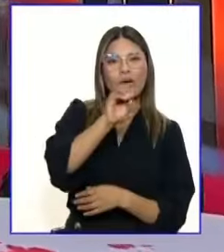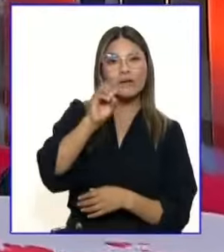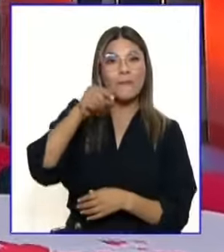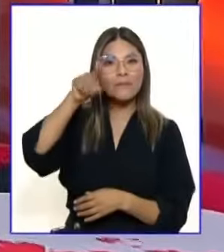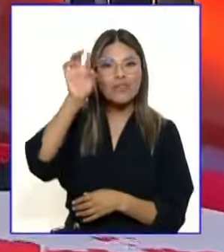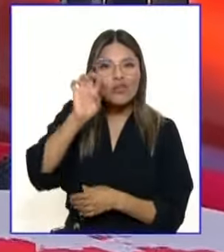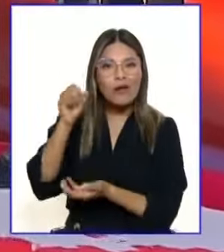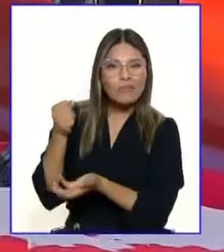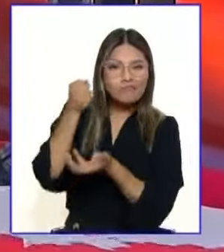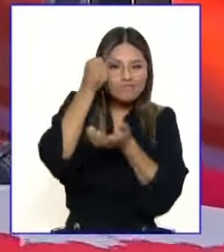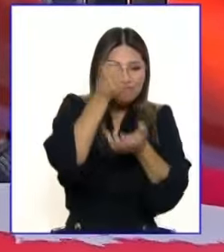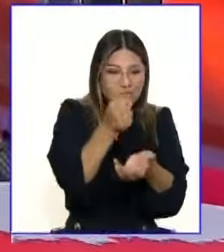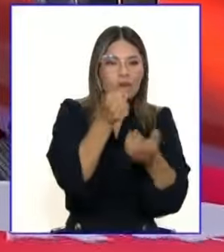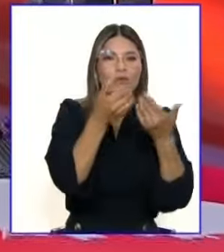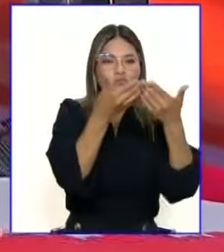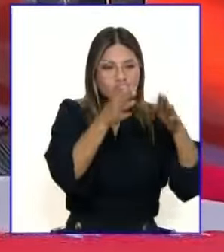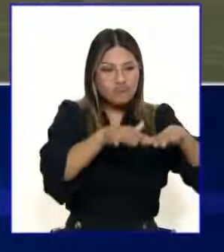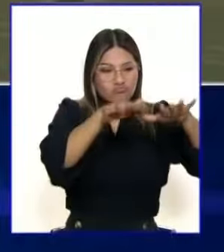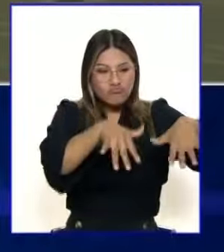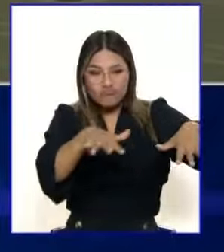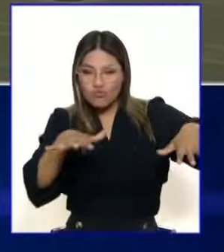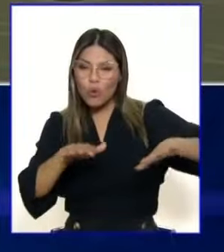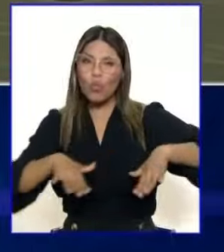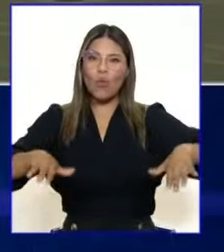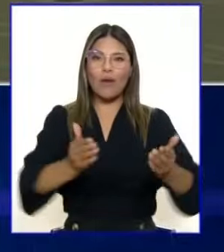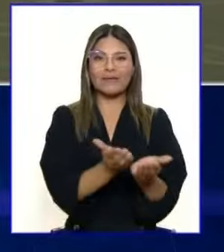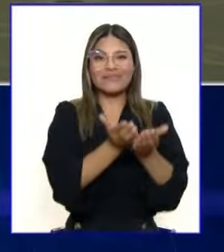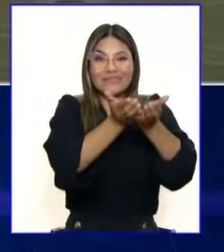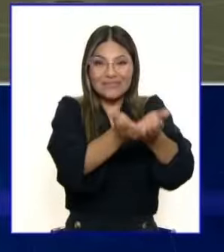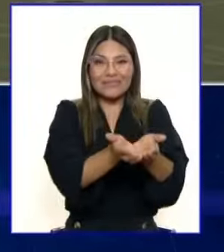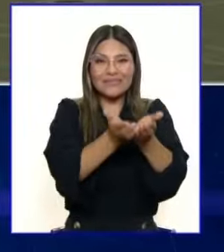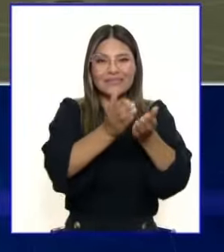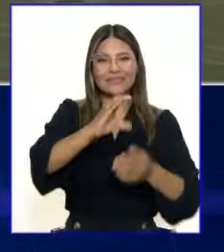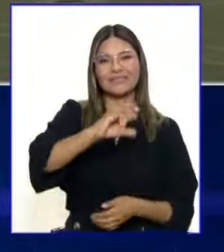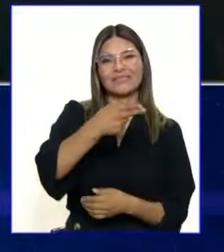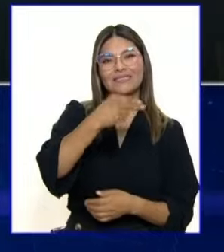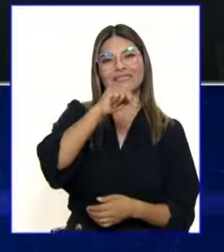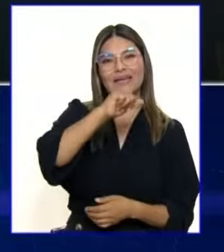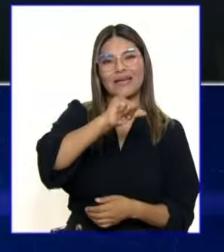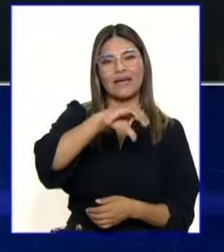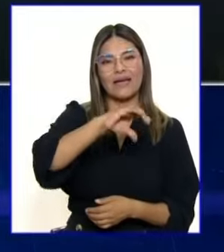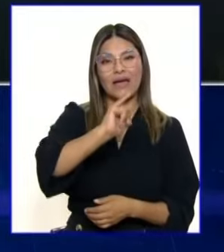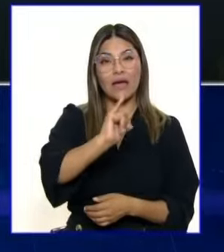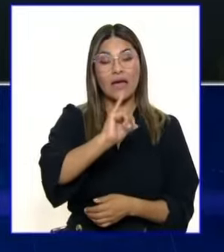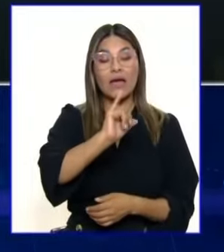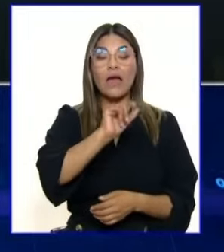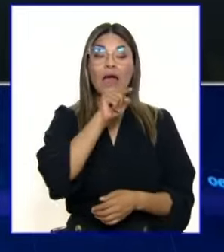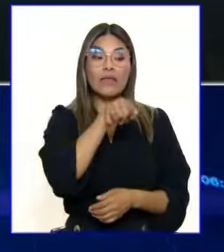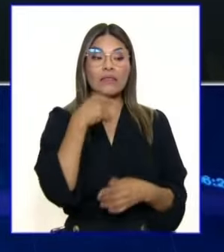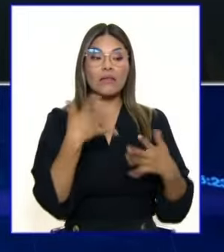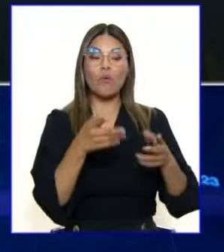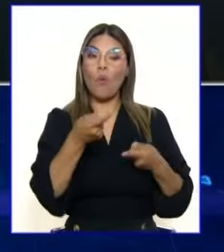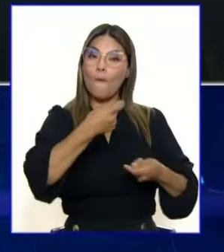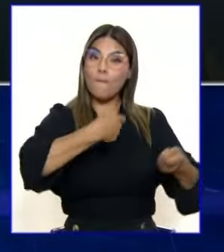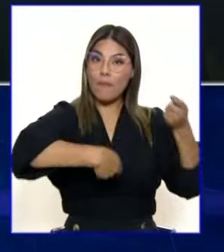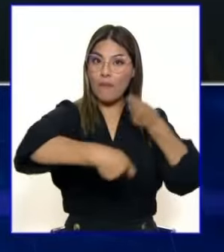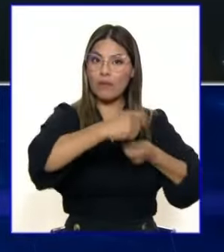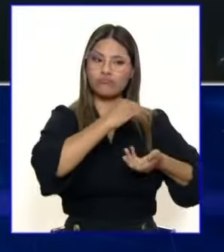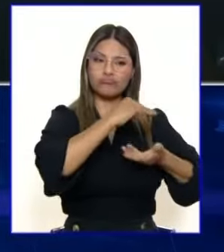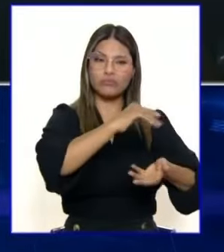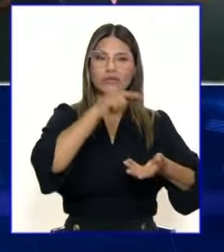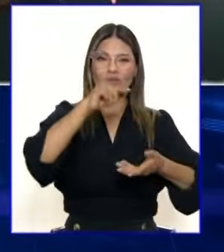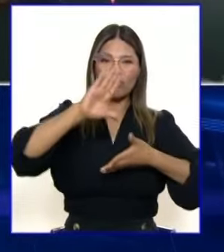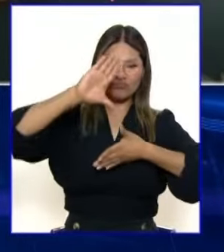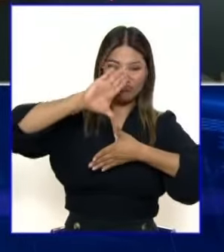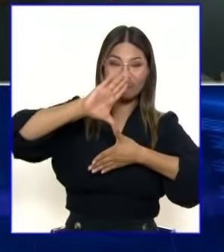cambio en el juego logístico de la región, porque este puerto va a permitir exportar productos directamente desde